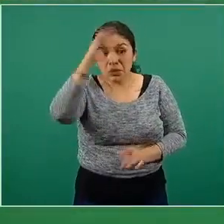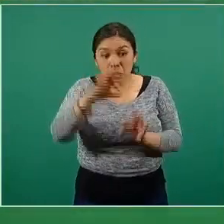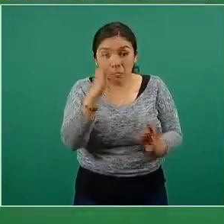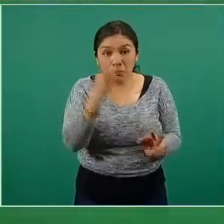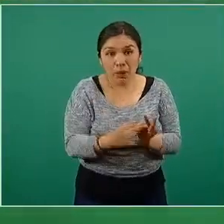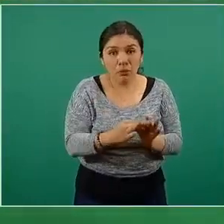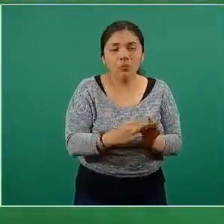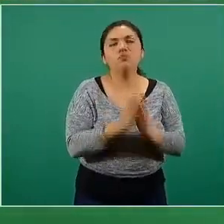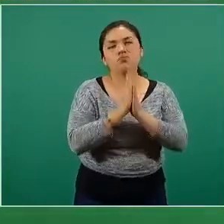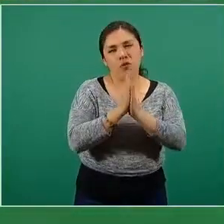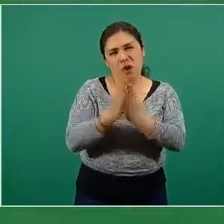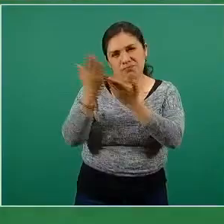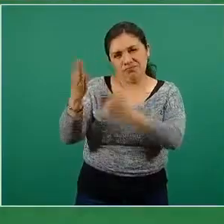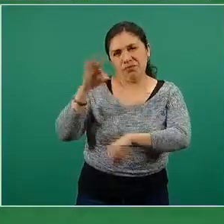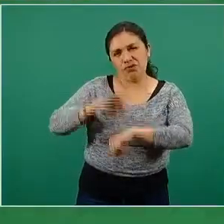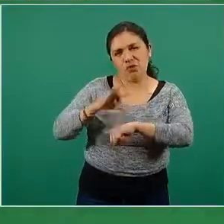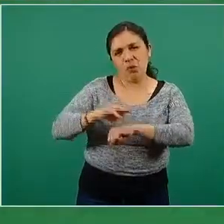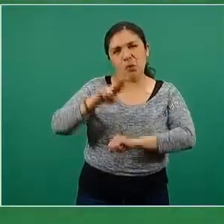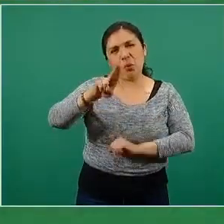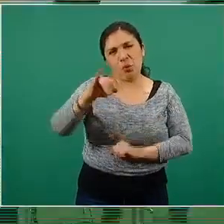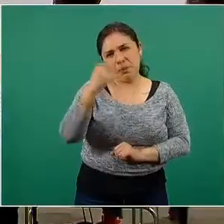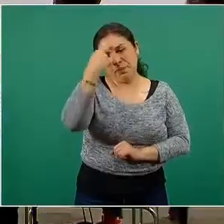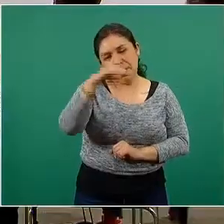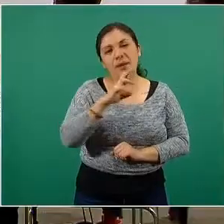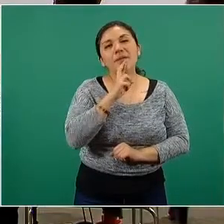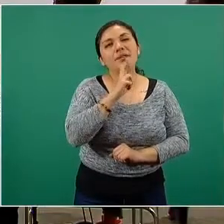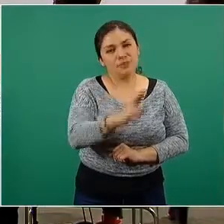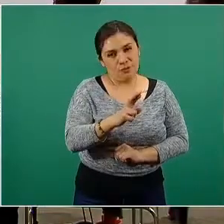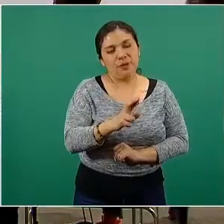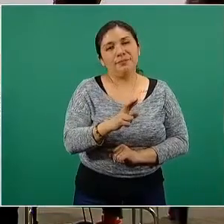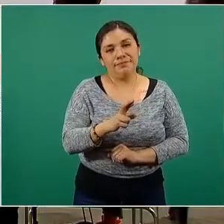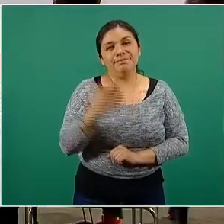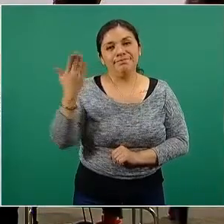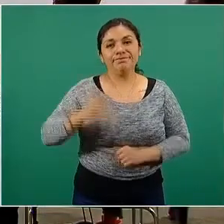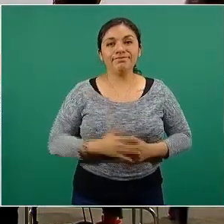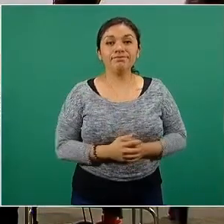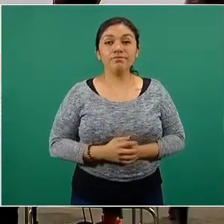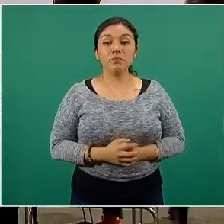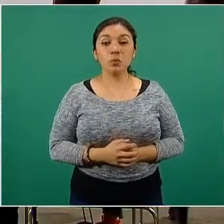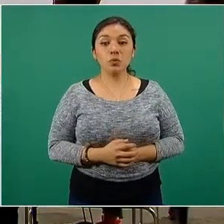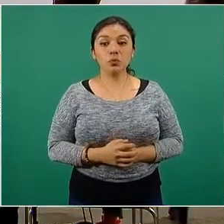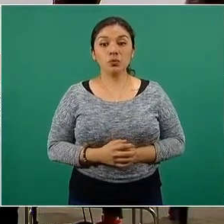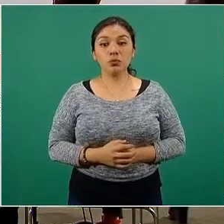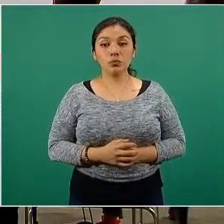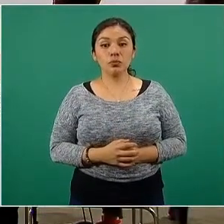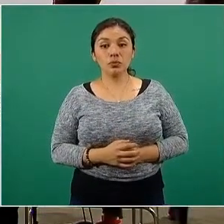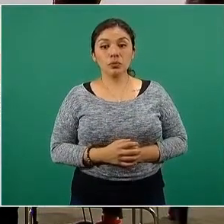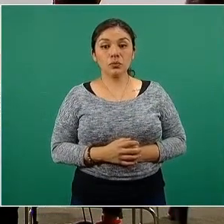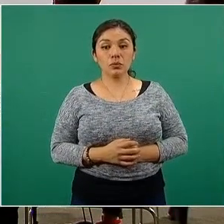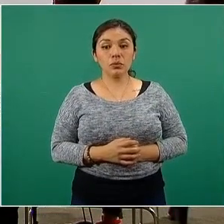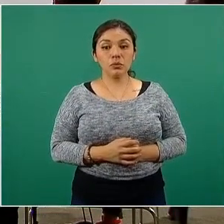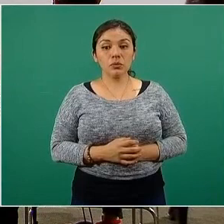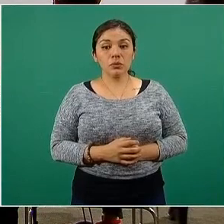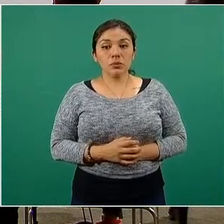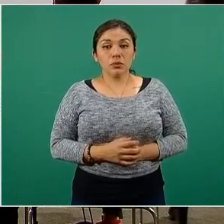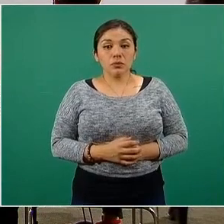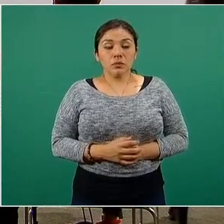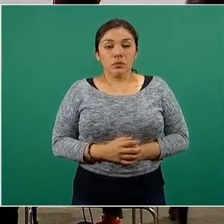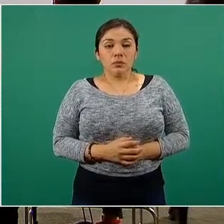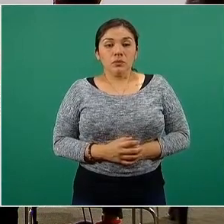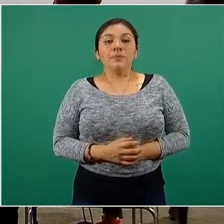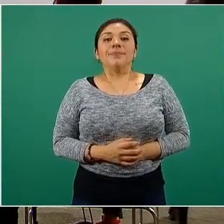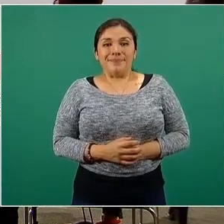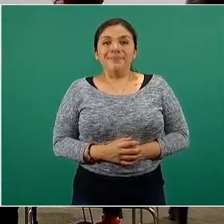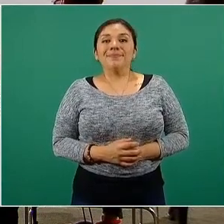pues le solicitaríamos el apoyo al doctor Ruy para que él pueda explicar un poco. Adelante, doctor Ruy, lo escuchamos.